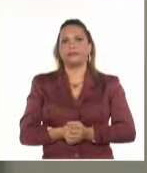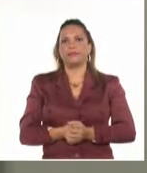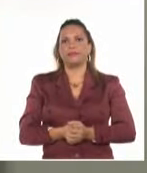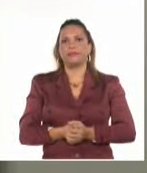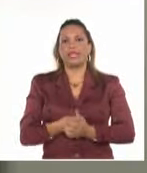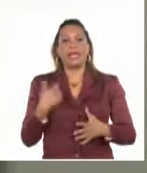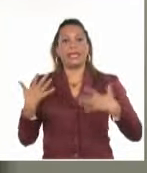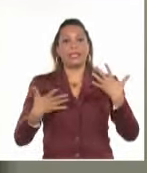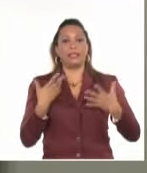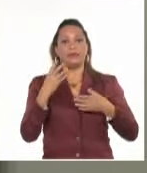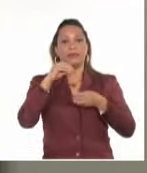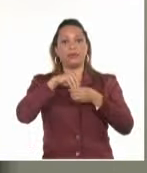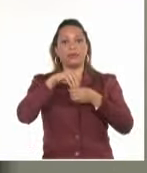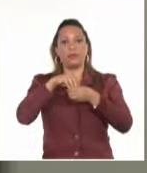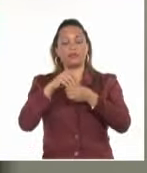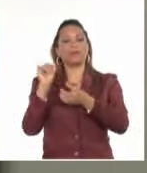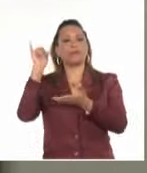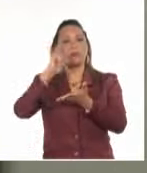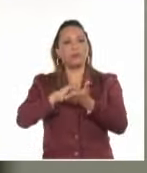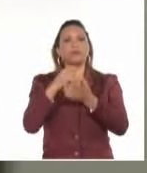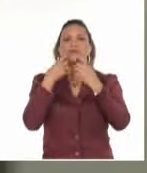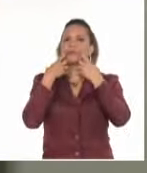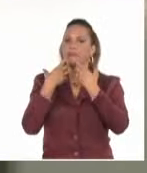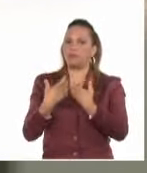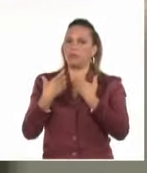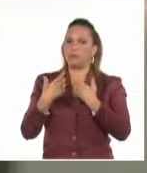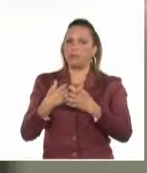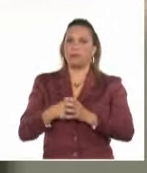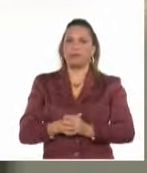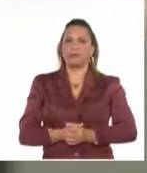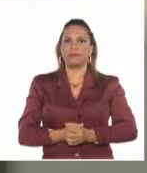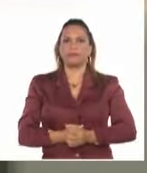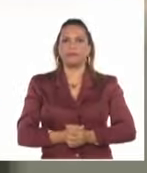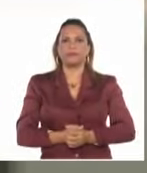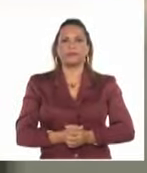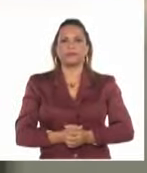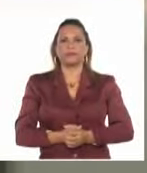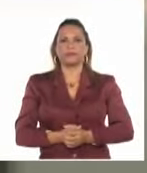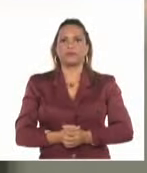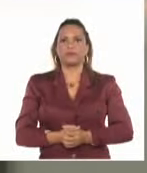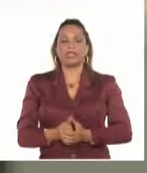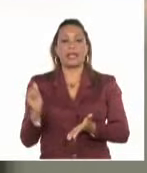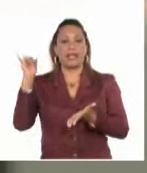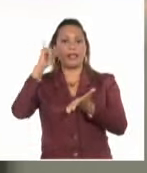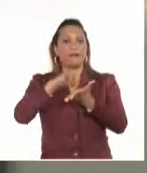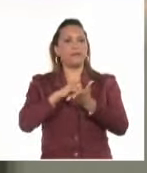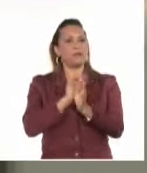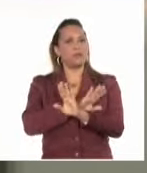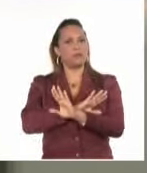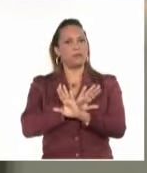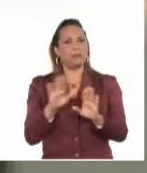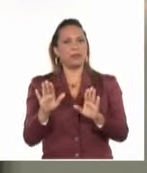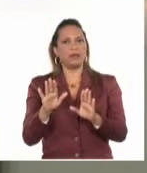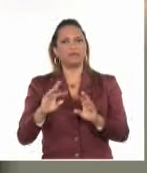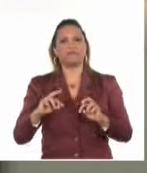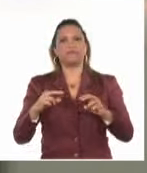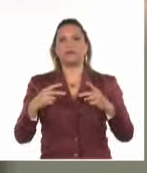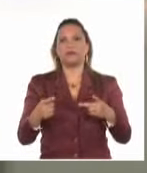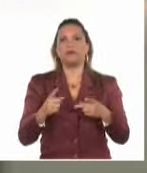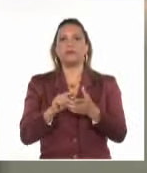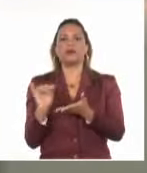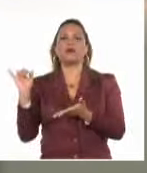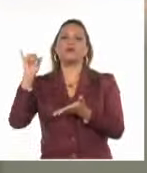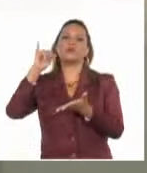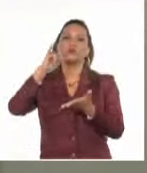que es muy importante. La aeronave está lista una vez más para